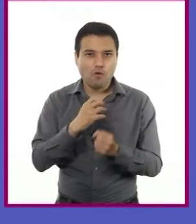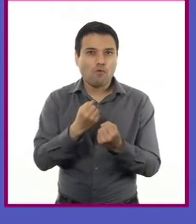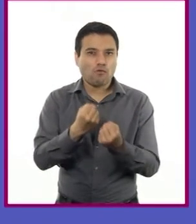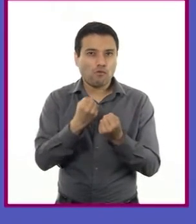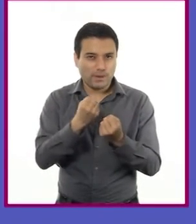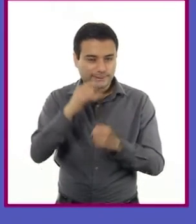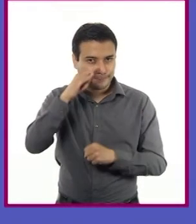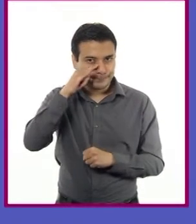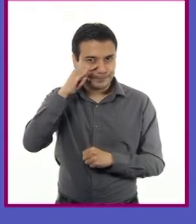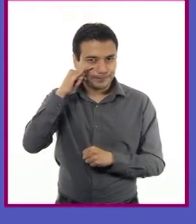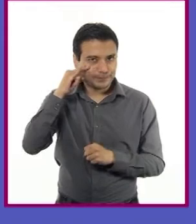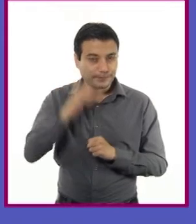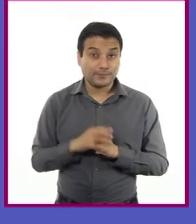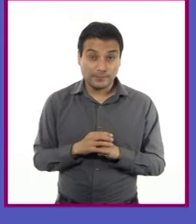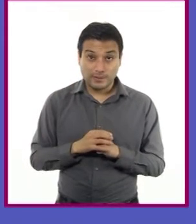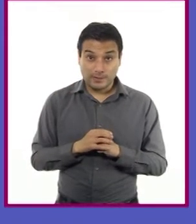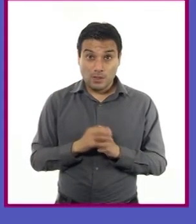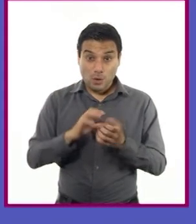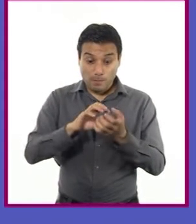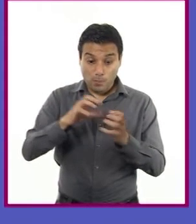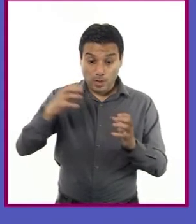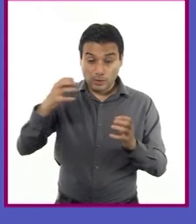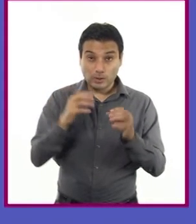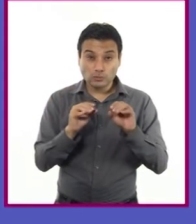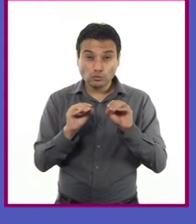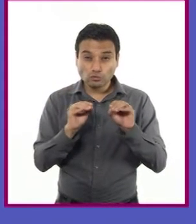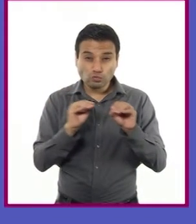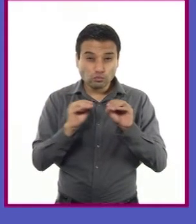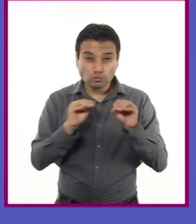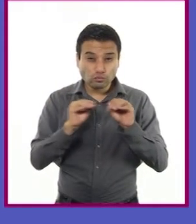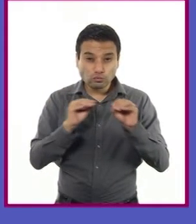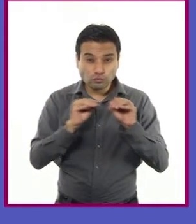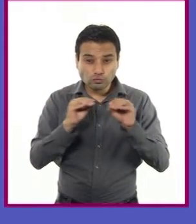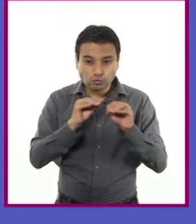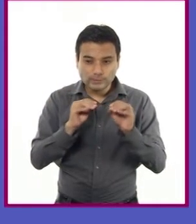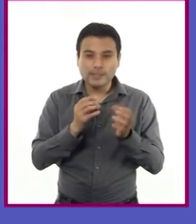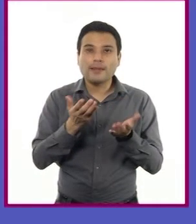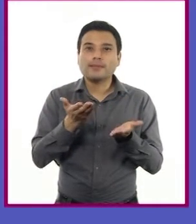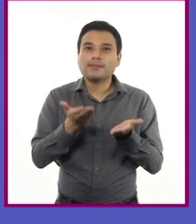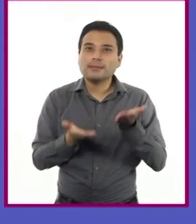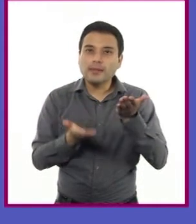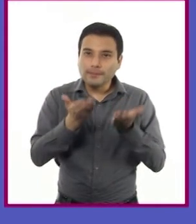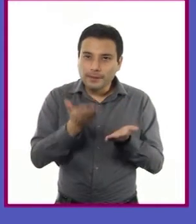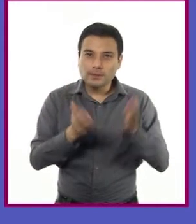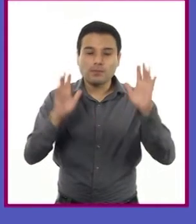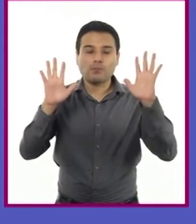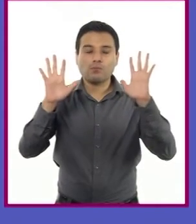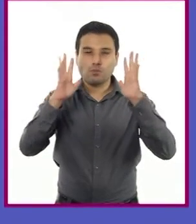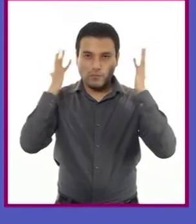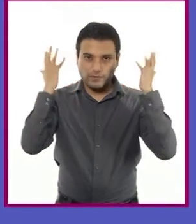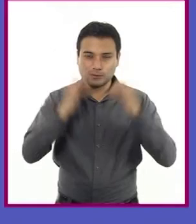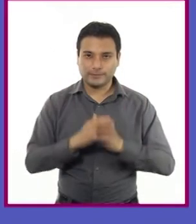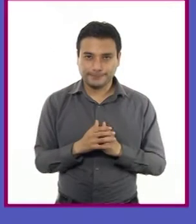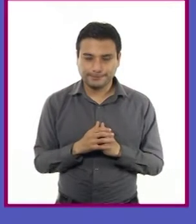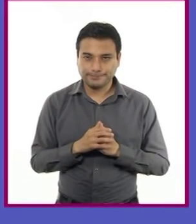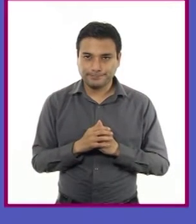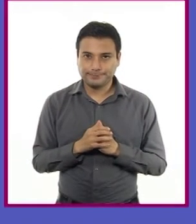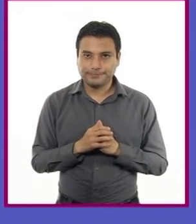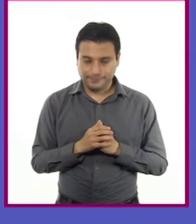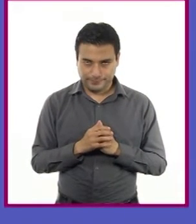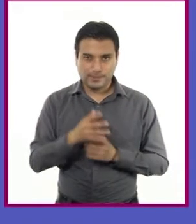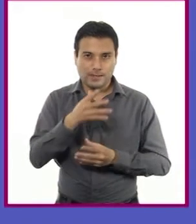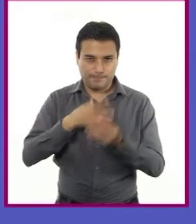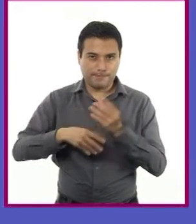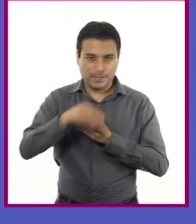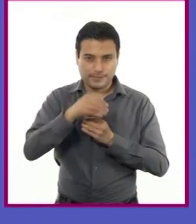grado de agitación de las moléculas está relacionado con la velocidad con que se desplazan. Por otra parte, con